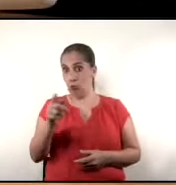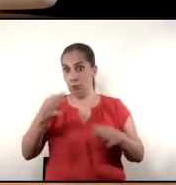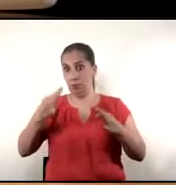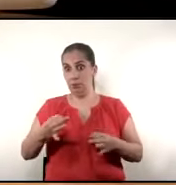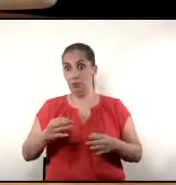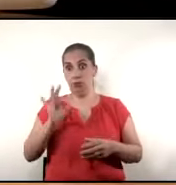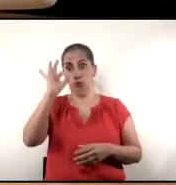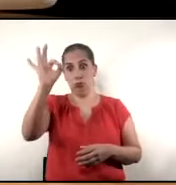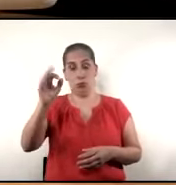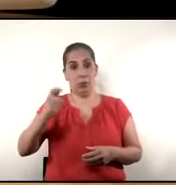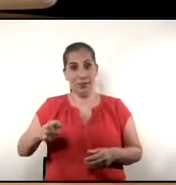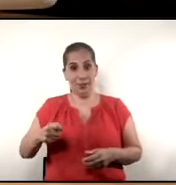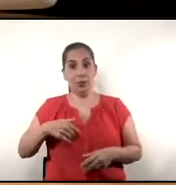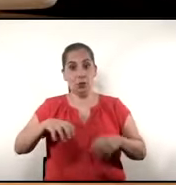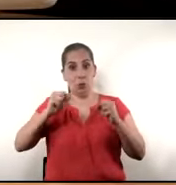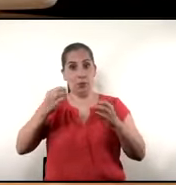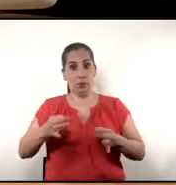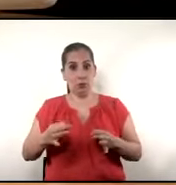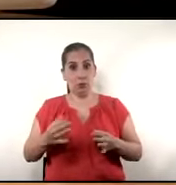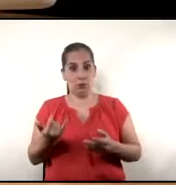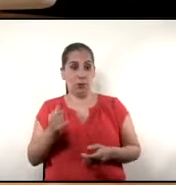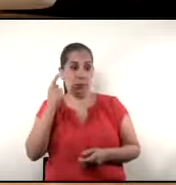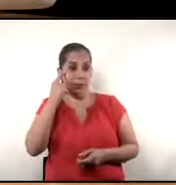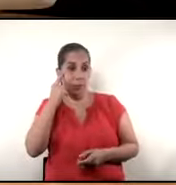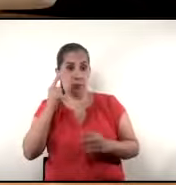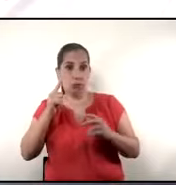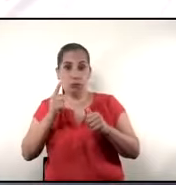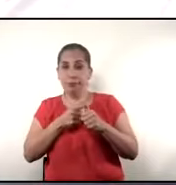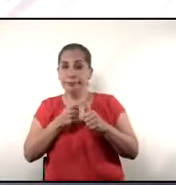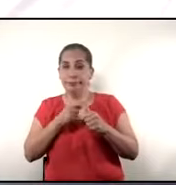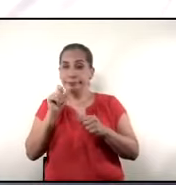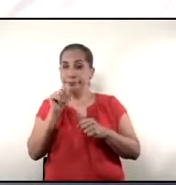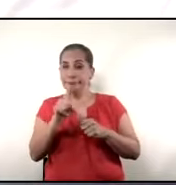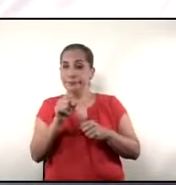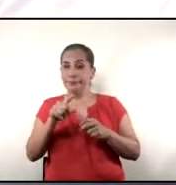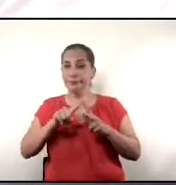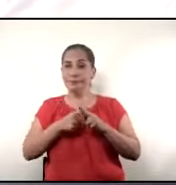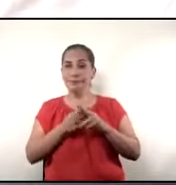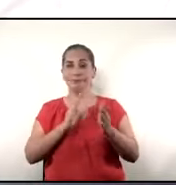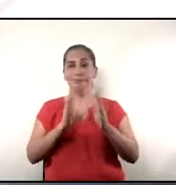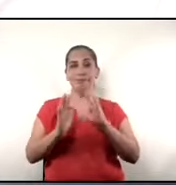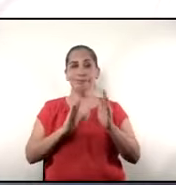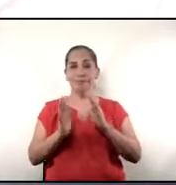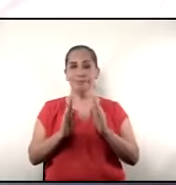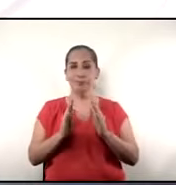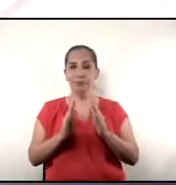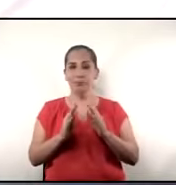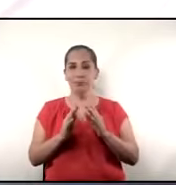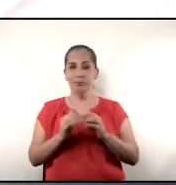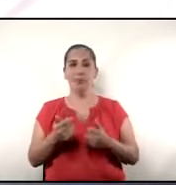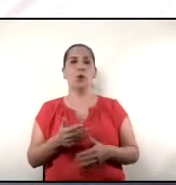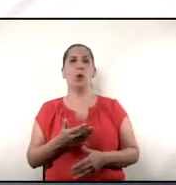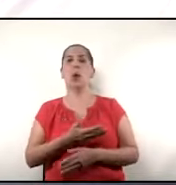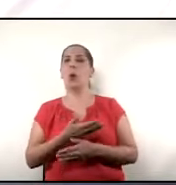decisiones. Si uno pensara con la pregunta inicial cuando comenzamos esta charla, esta conversación, en el